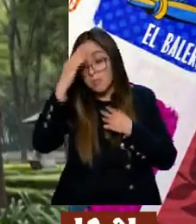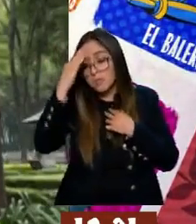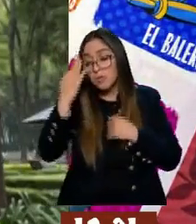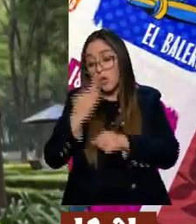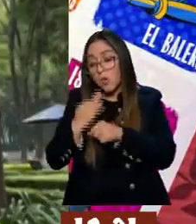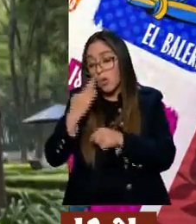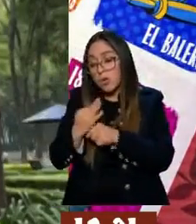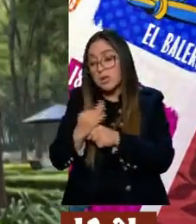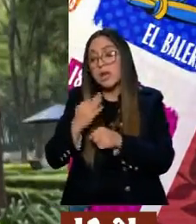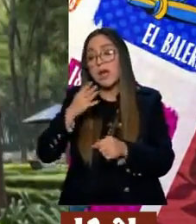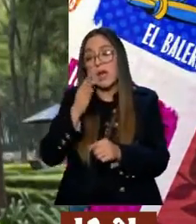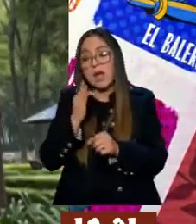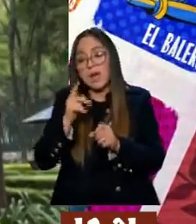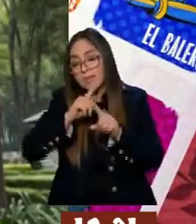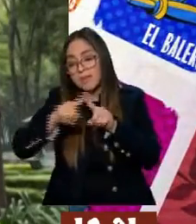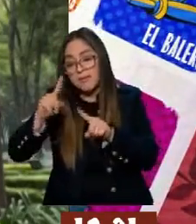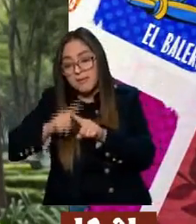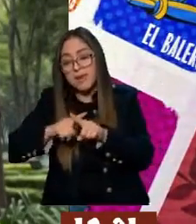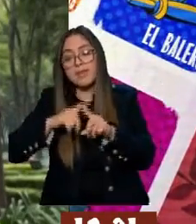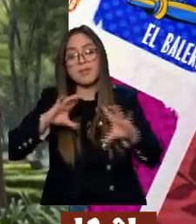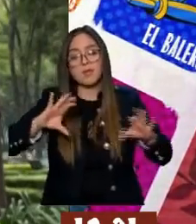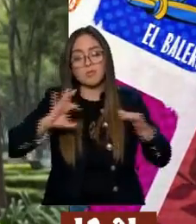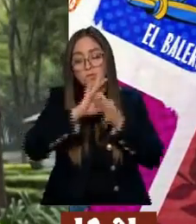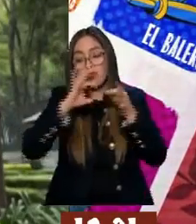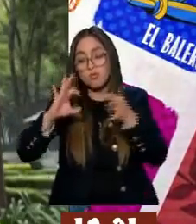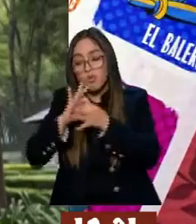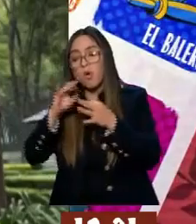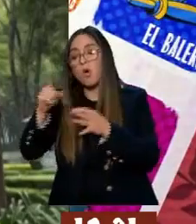además después ahí va girando en una película